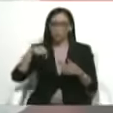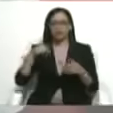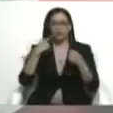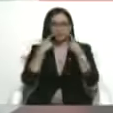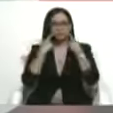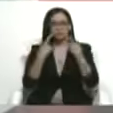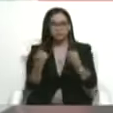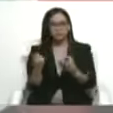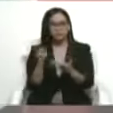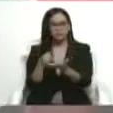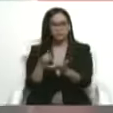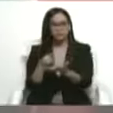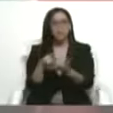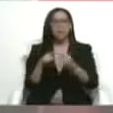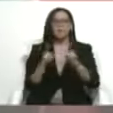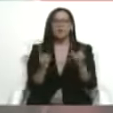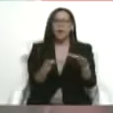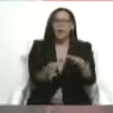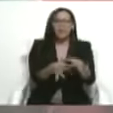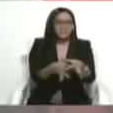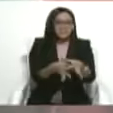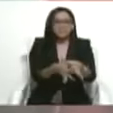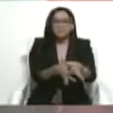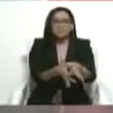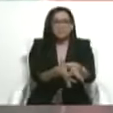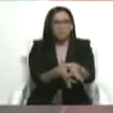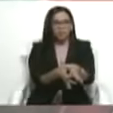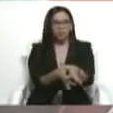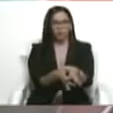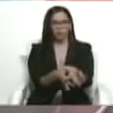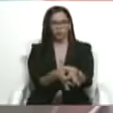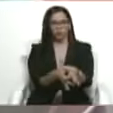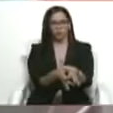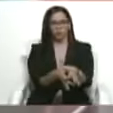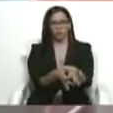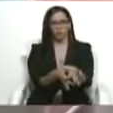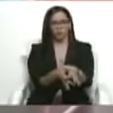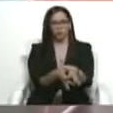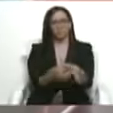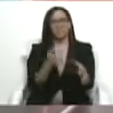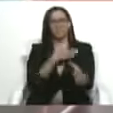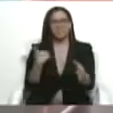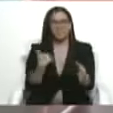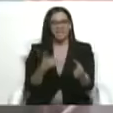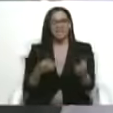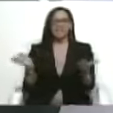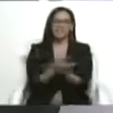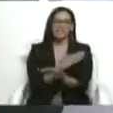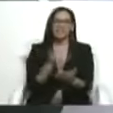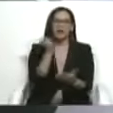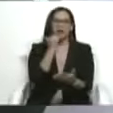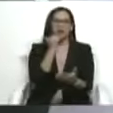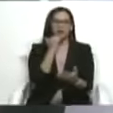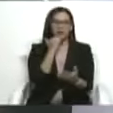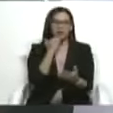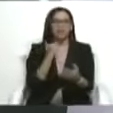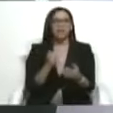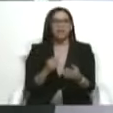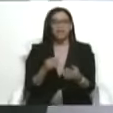consecutivos. Pero hay un micro, mini sector que aún cree en la salida extremista, y es lo que el propio Emil